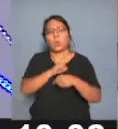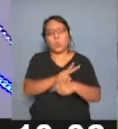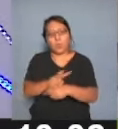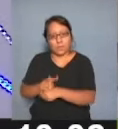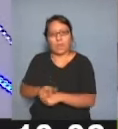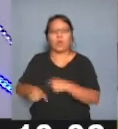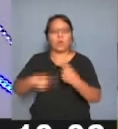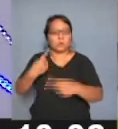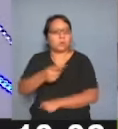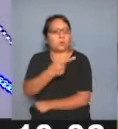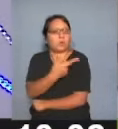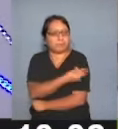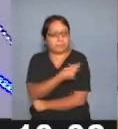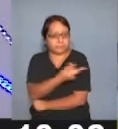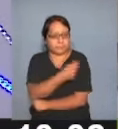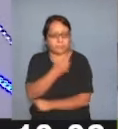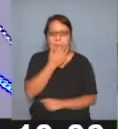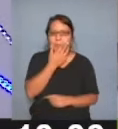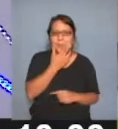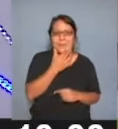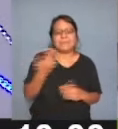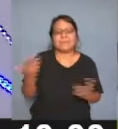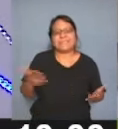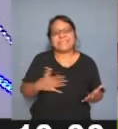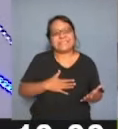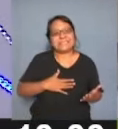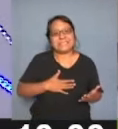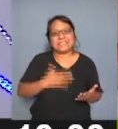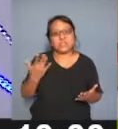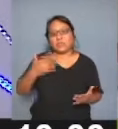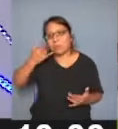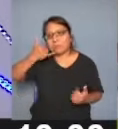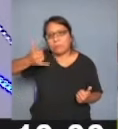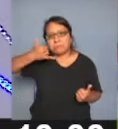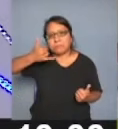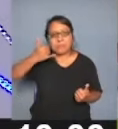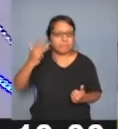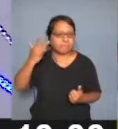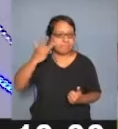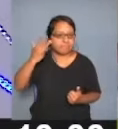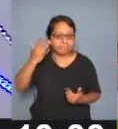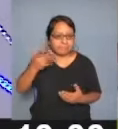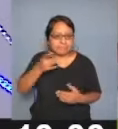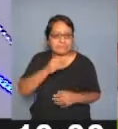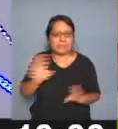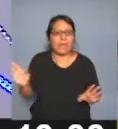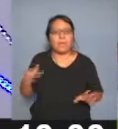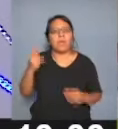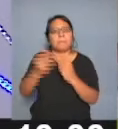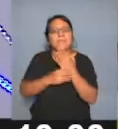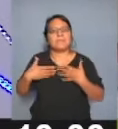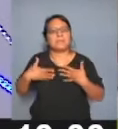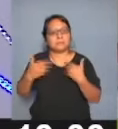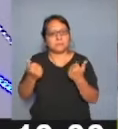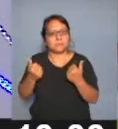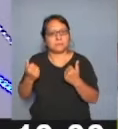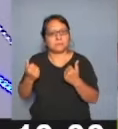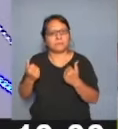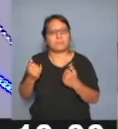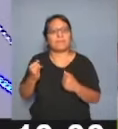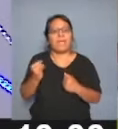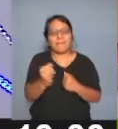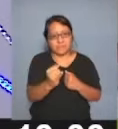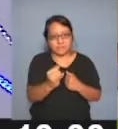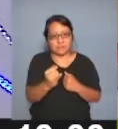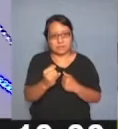vacunación. Leía por ahí, porque lamentablemente no nos atienden el teléfono, leía por ahí la gente del Ministerio de Salud que dicen